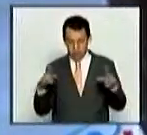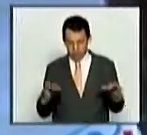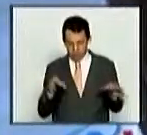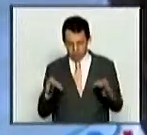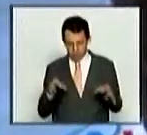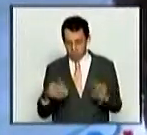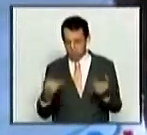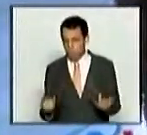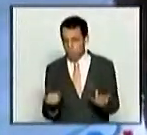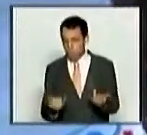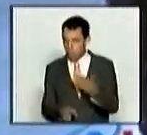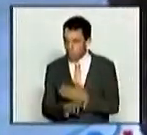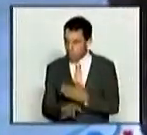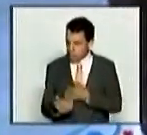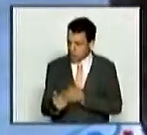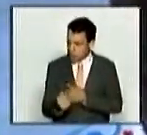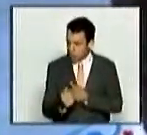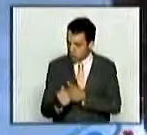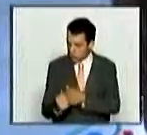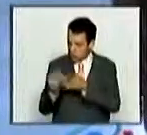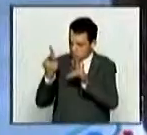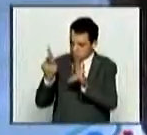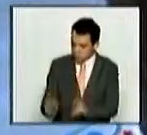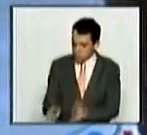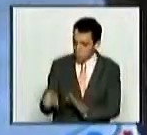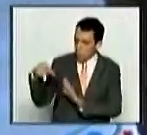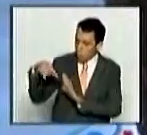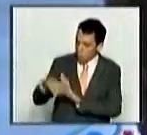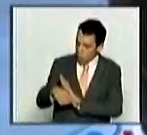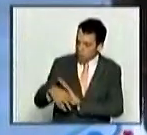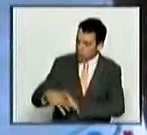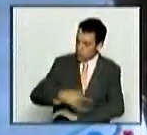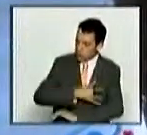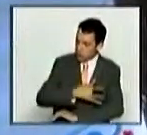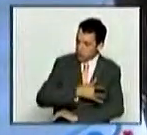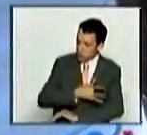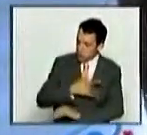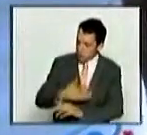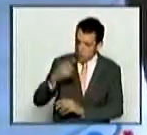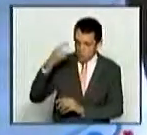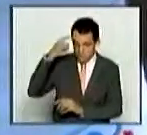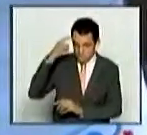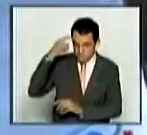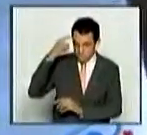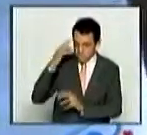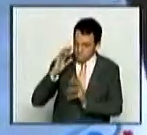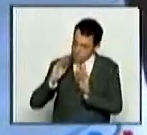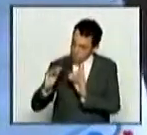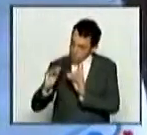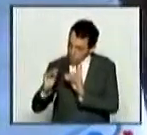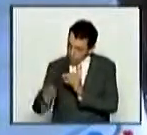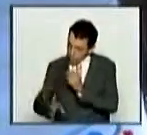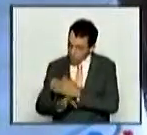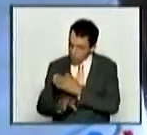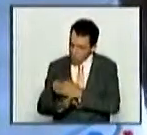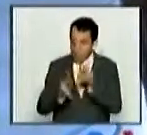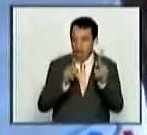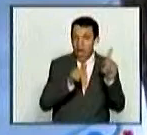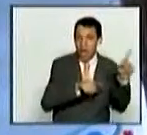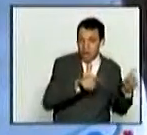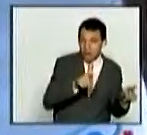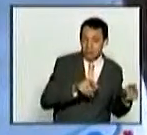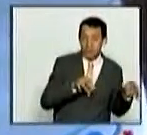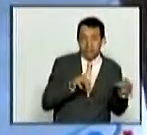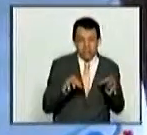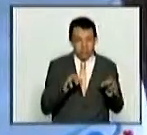importante cuando podemos orientar al paciente desde esa posición emocional, esa posición mental frente a cualquier enfermedad. Ya muchas veces en otros programas